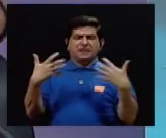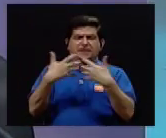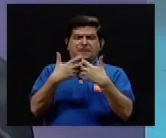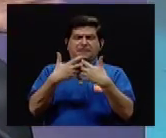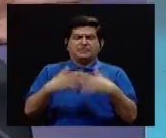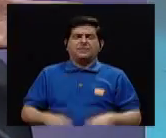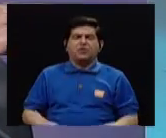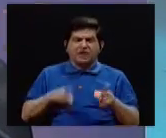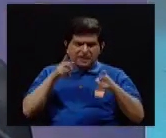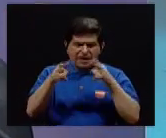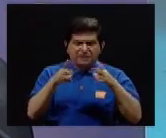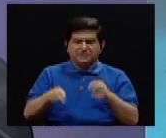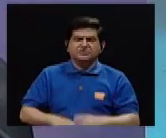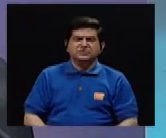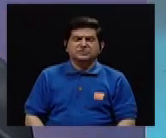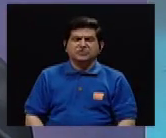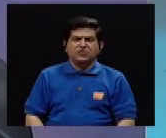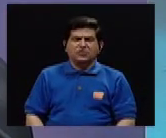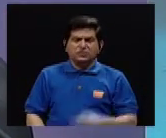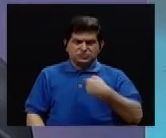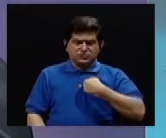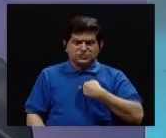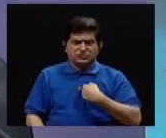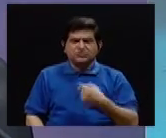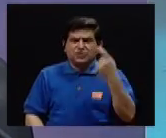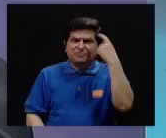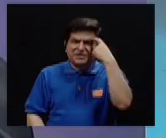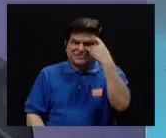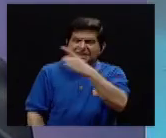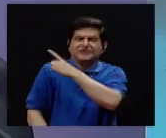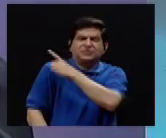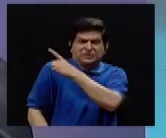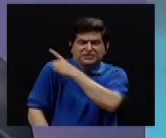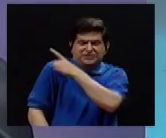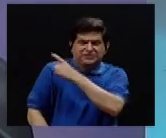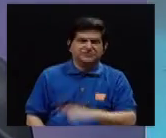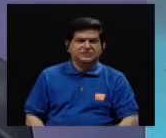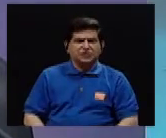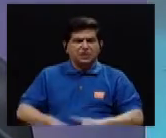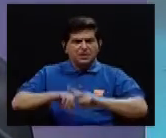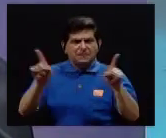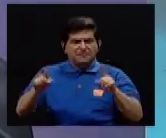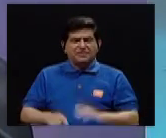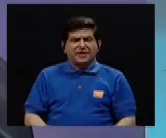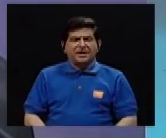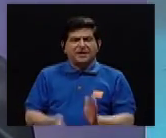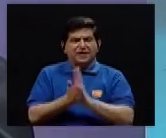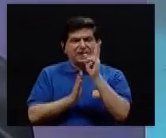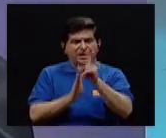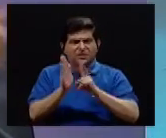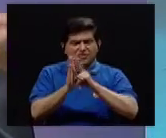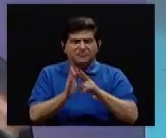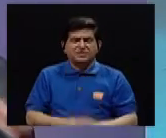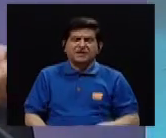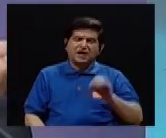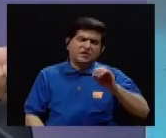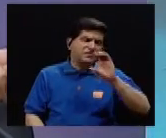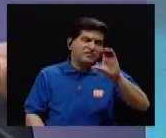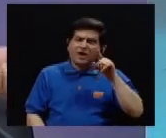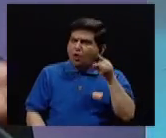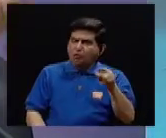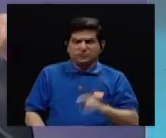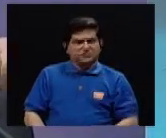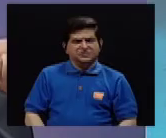montaje, la edición, digamos, la autoría de lo que era la dirección. Pero es el documental de Oscar, de